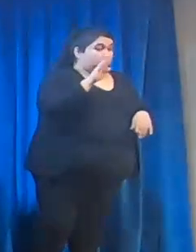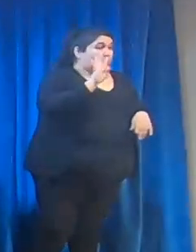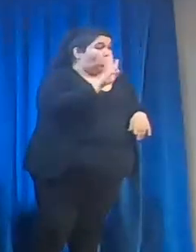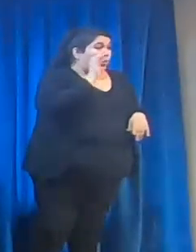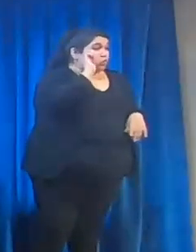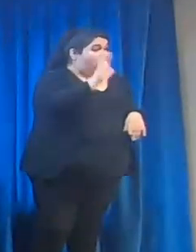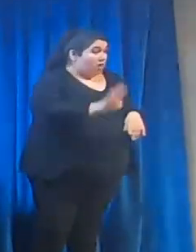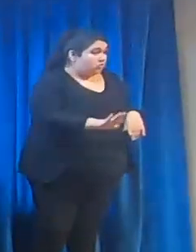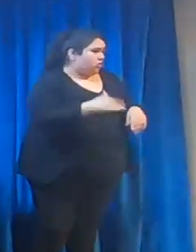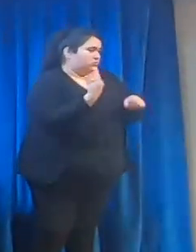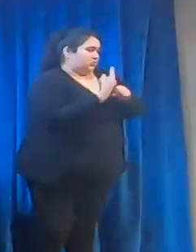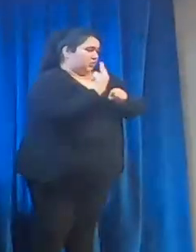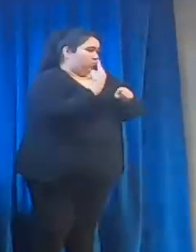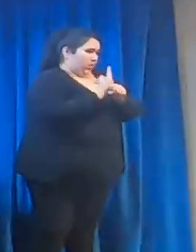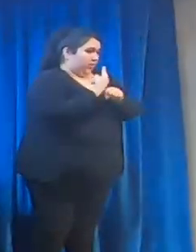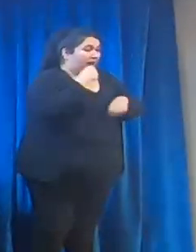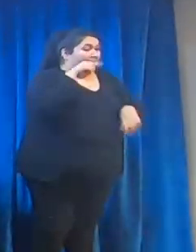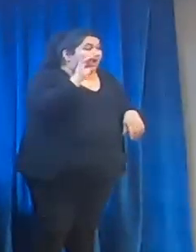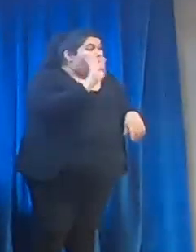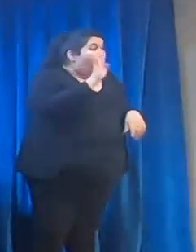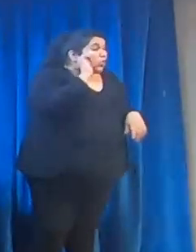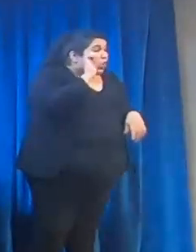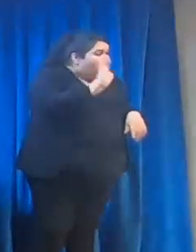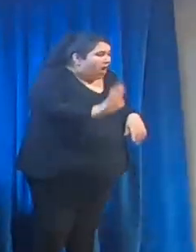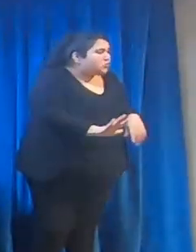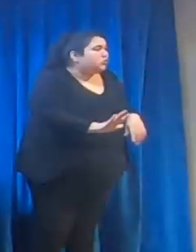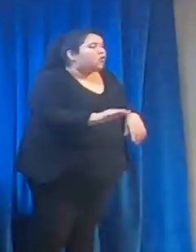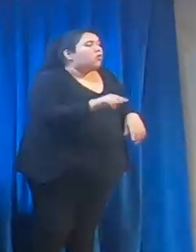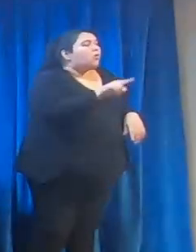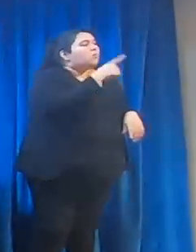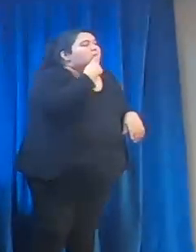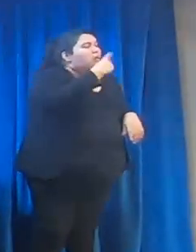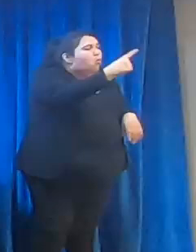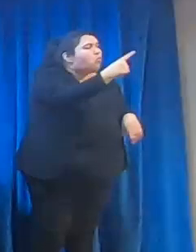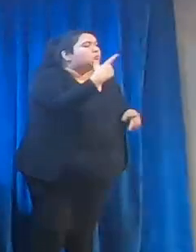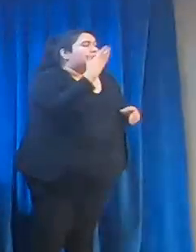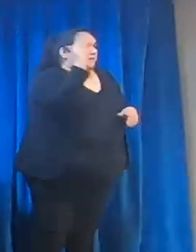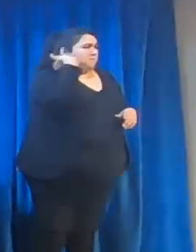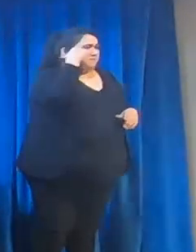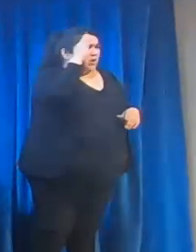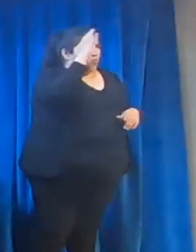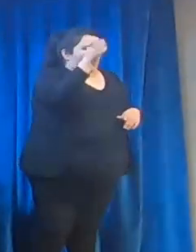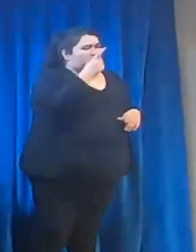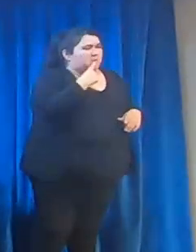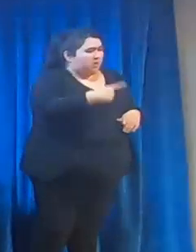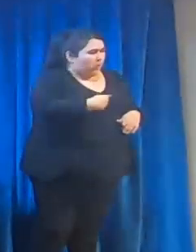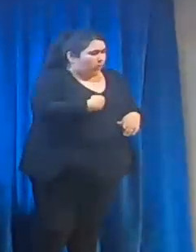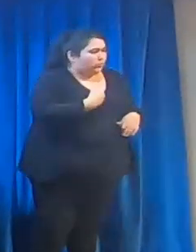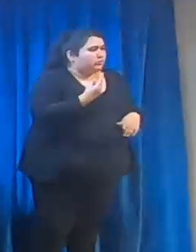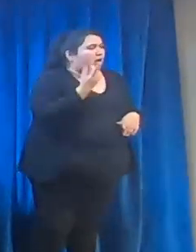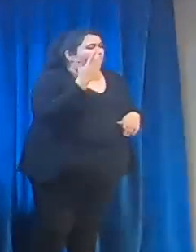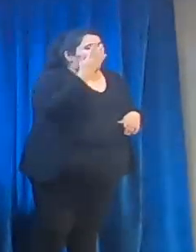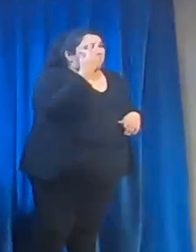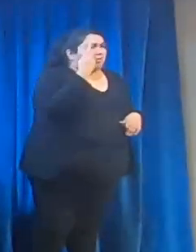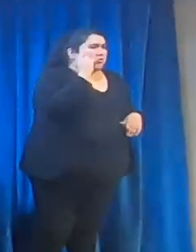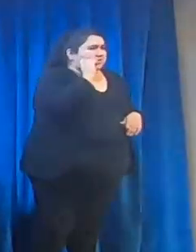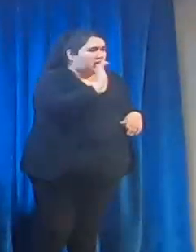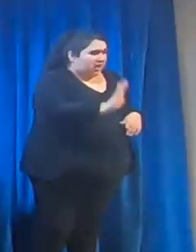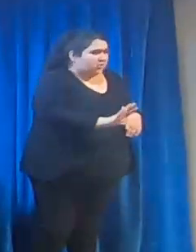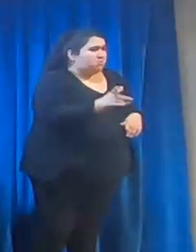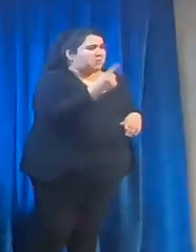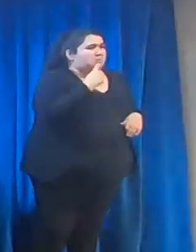posible. Para mí un niñito de 4 años por ahí pregunta, y me acuerdo de Felipe, mi hijo, que me dijo una vez a los 2 en el subte había